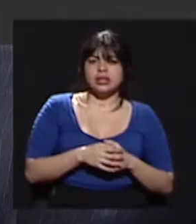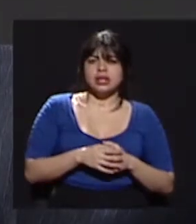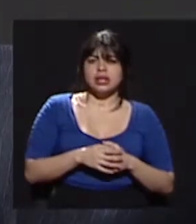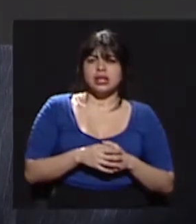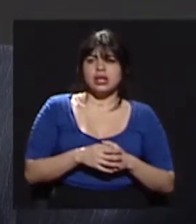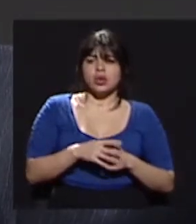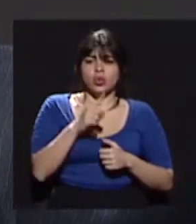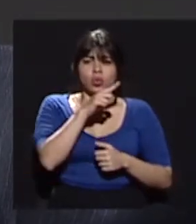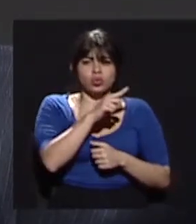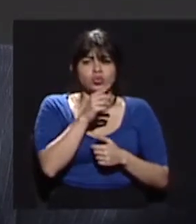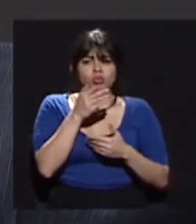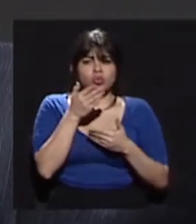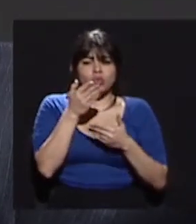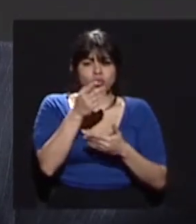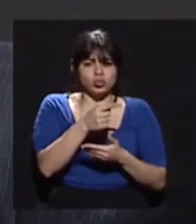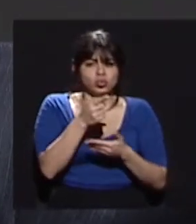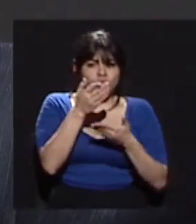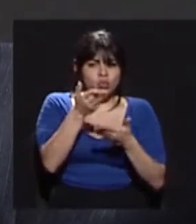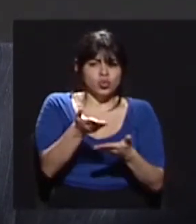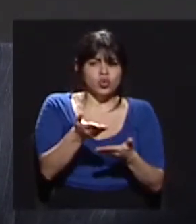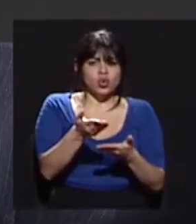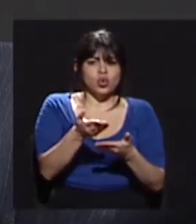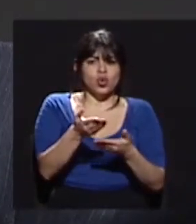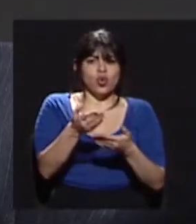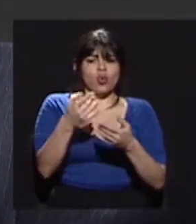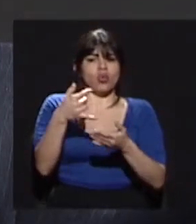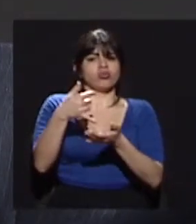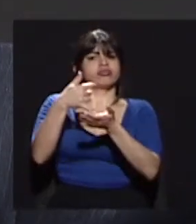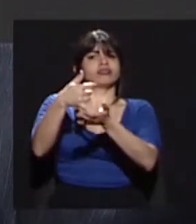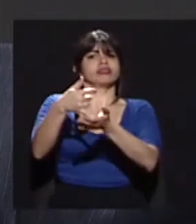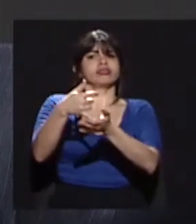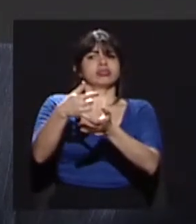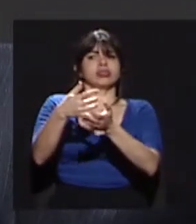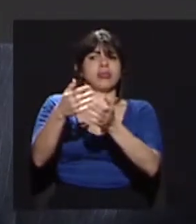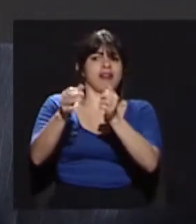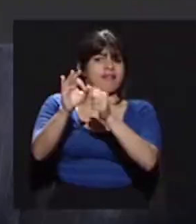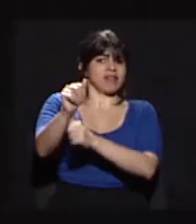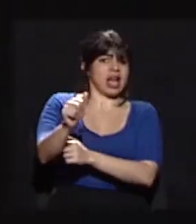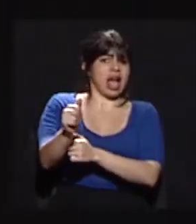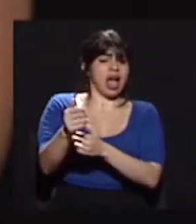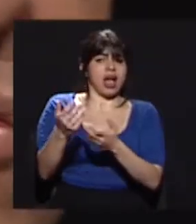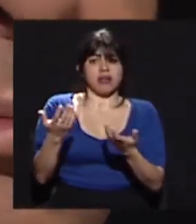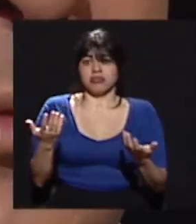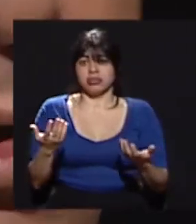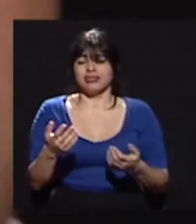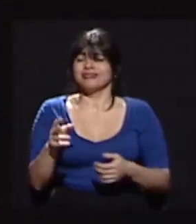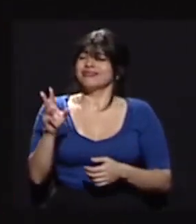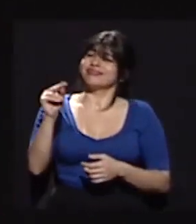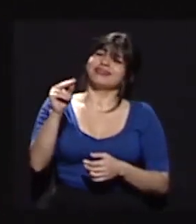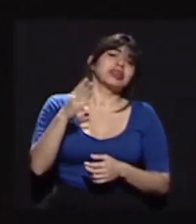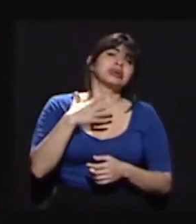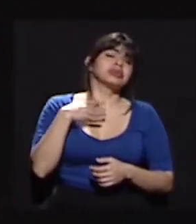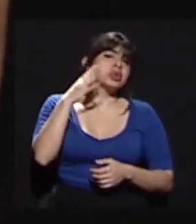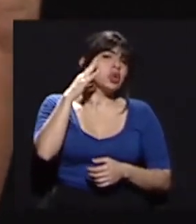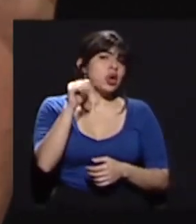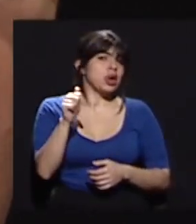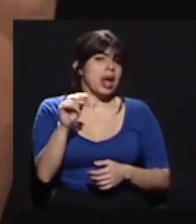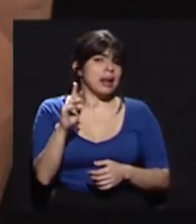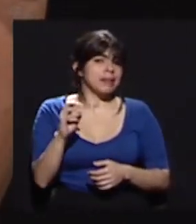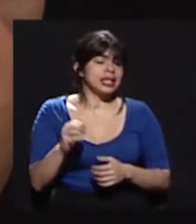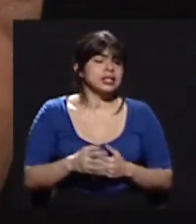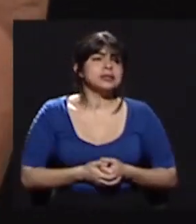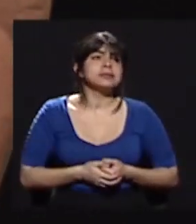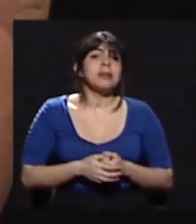le ha otorgado a usted un triunfo desmedido al frente amplio- miren no lo crea don alberto